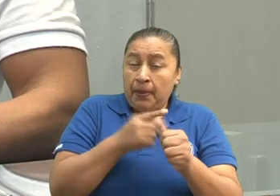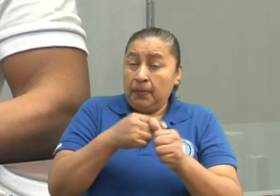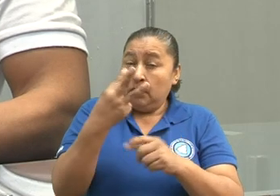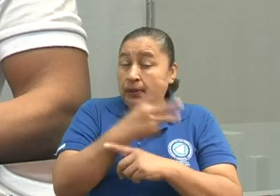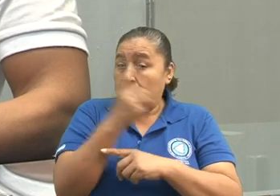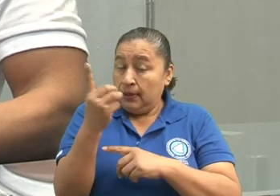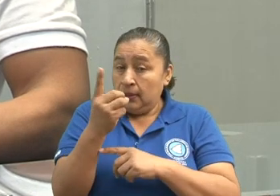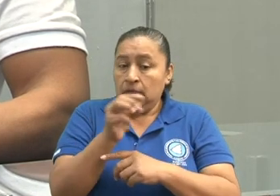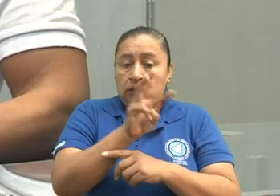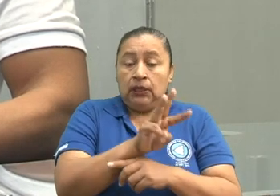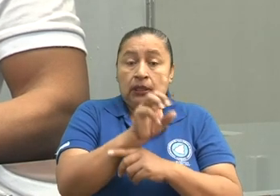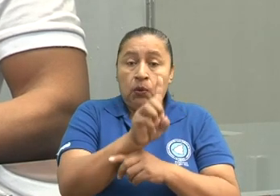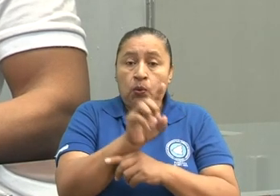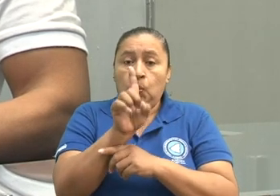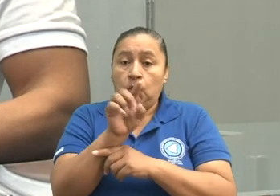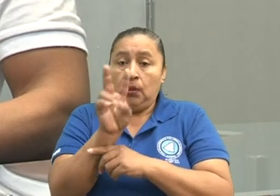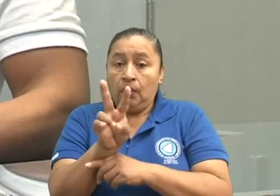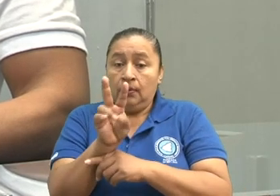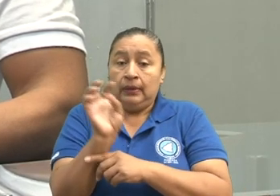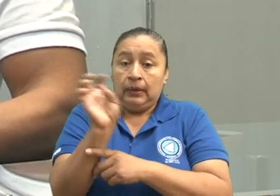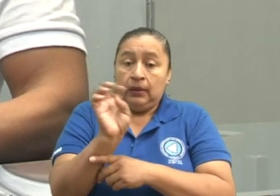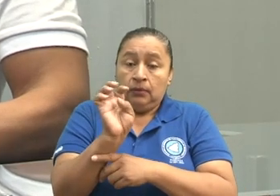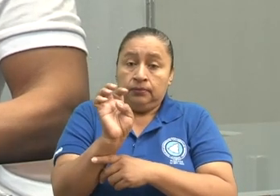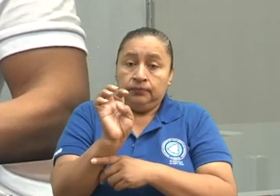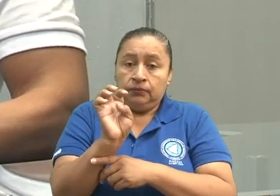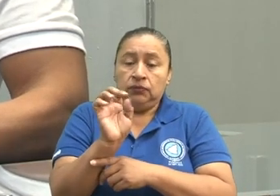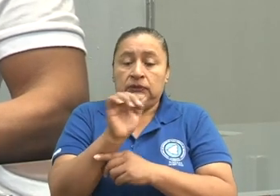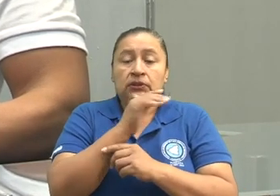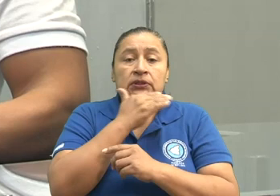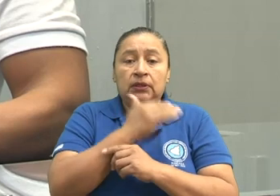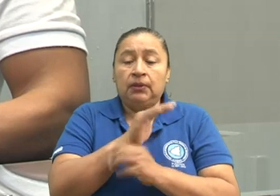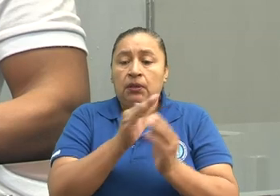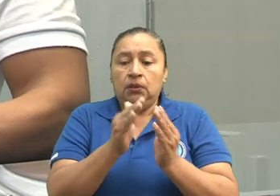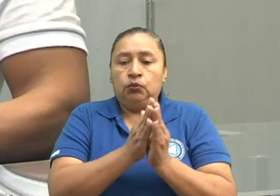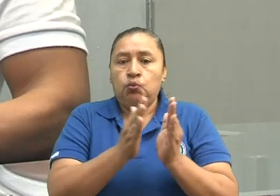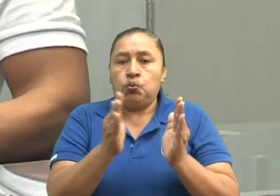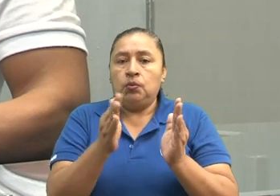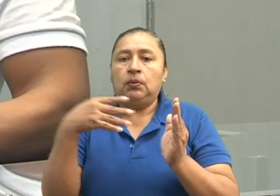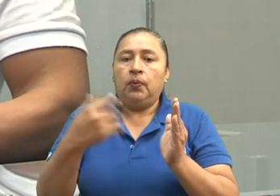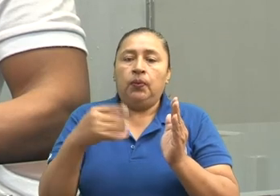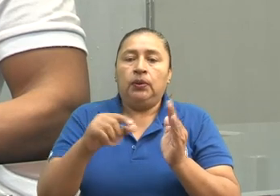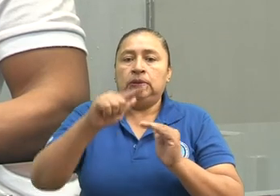decir, 31, 1 y 2 de enero, diciembre, se llegó a tener